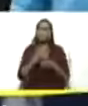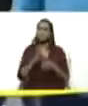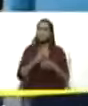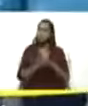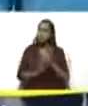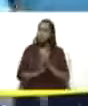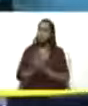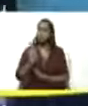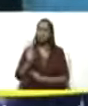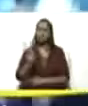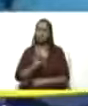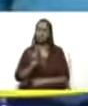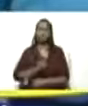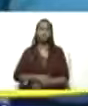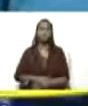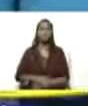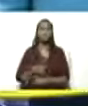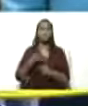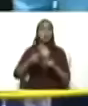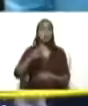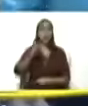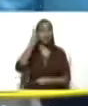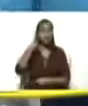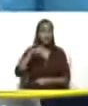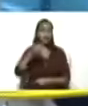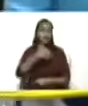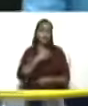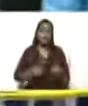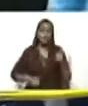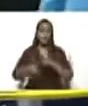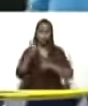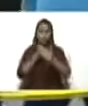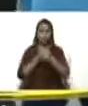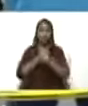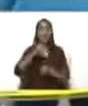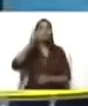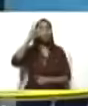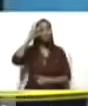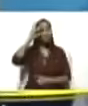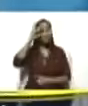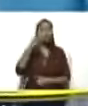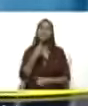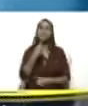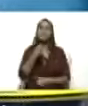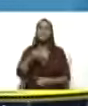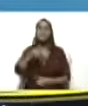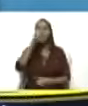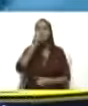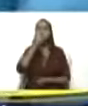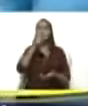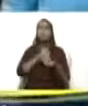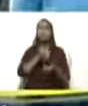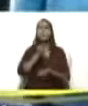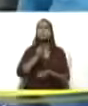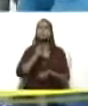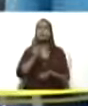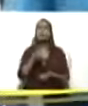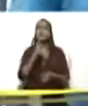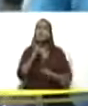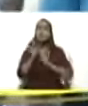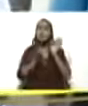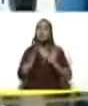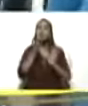Venezuela. Pero también ayer la vicepresidenta ejecutiva de la República sentenciaba que para este 2024 se proyectan 20